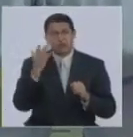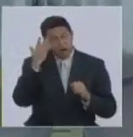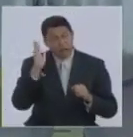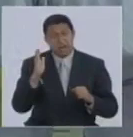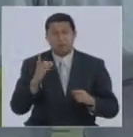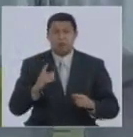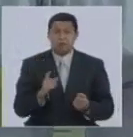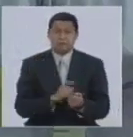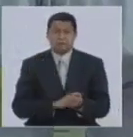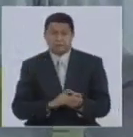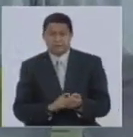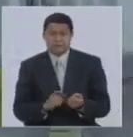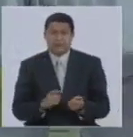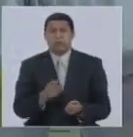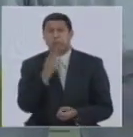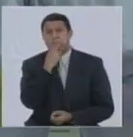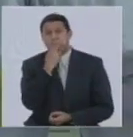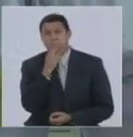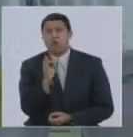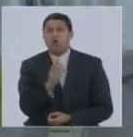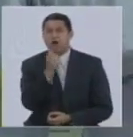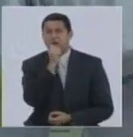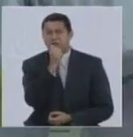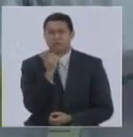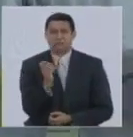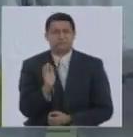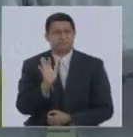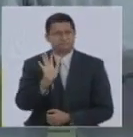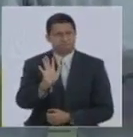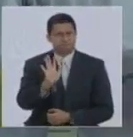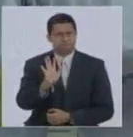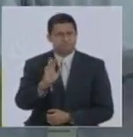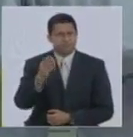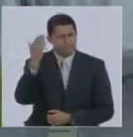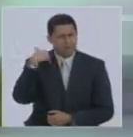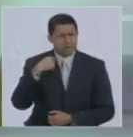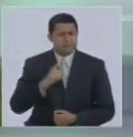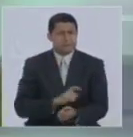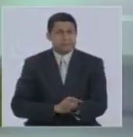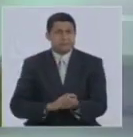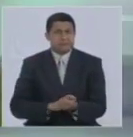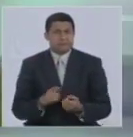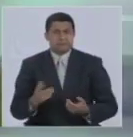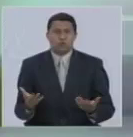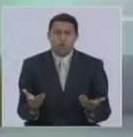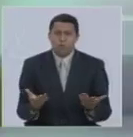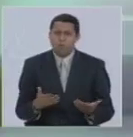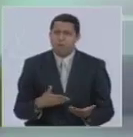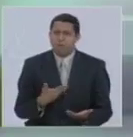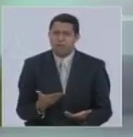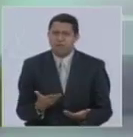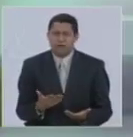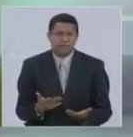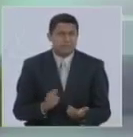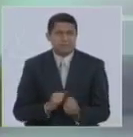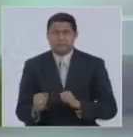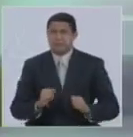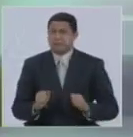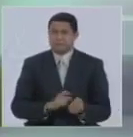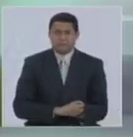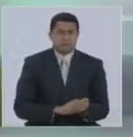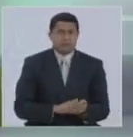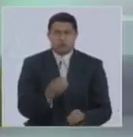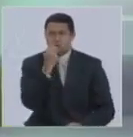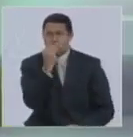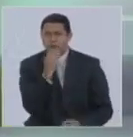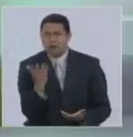que pueda producir el cigarrillo o el alcohol. Bien, mencionabas la ansiedad. ¿Cómo podemos, por ejemplo, qué podemos